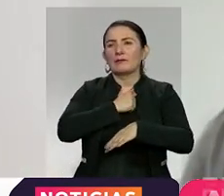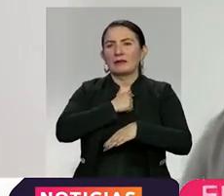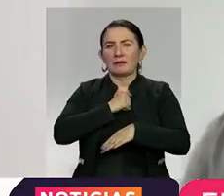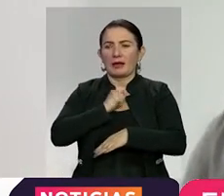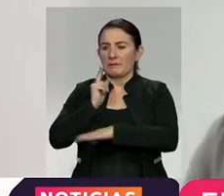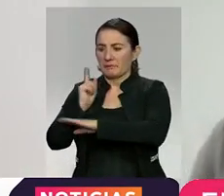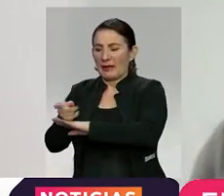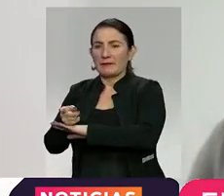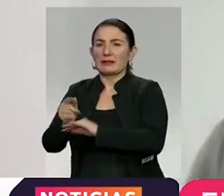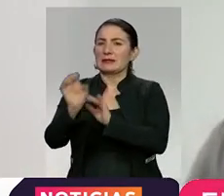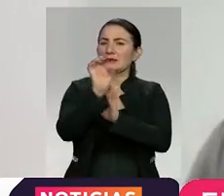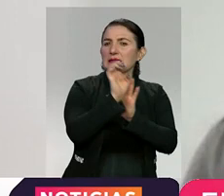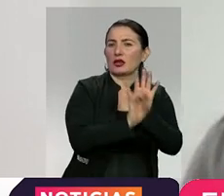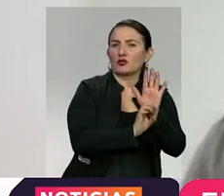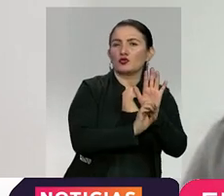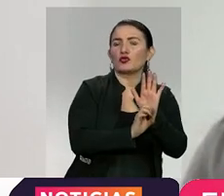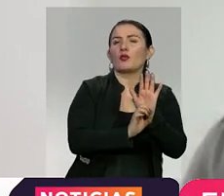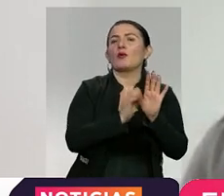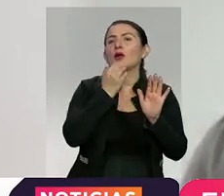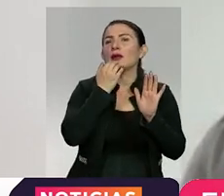autorizar por estatutos